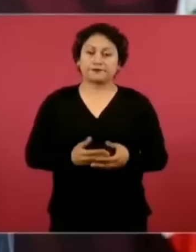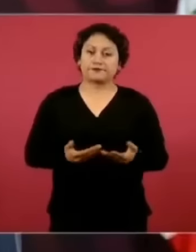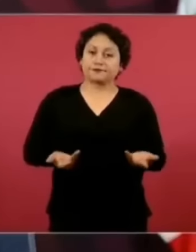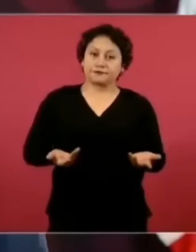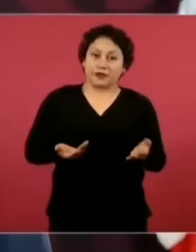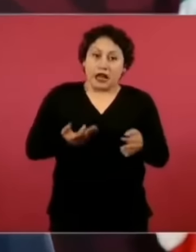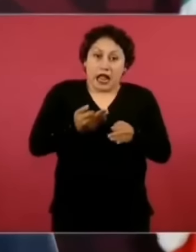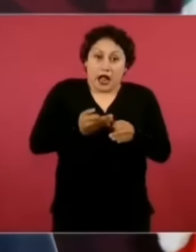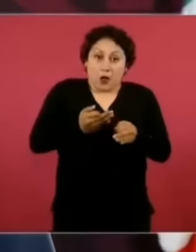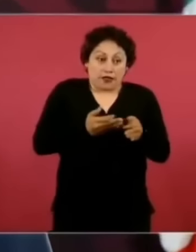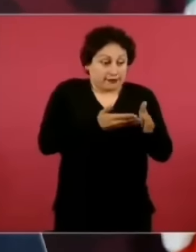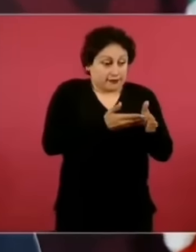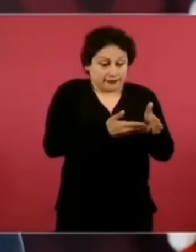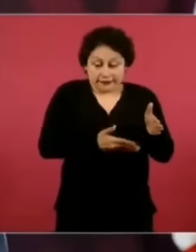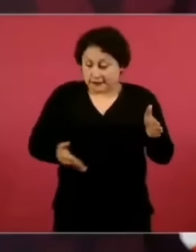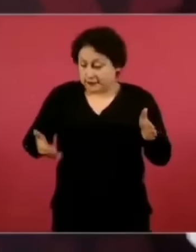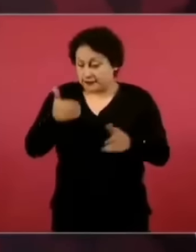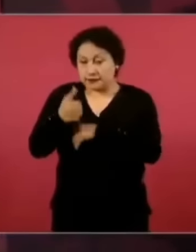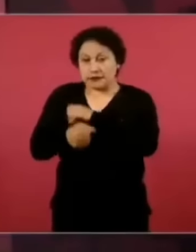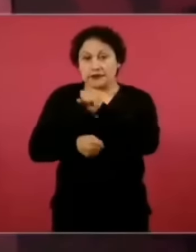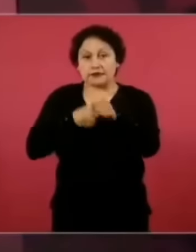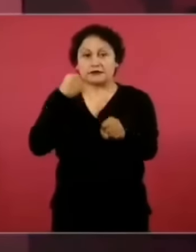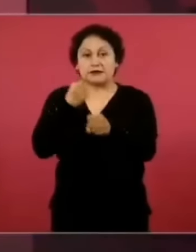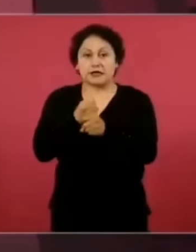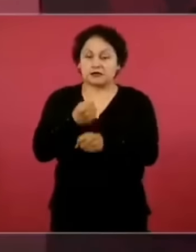afortunadamente se logró